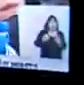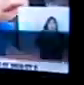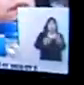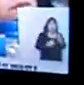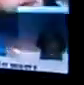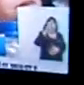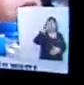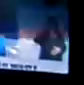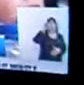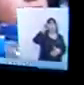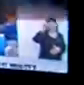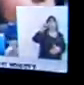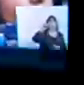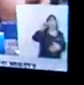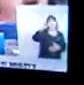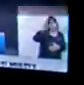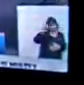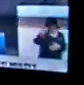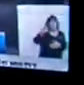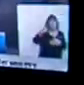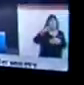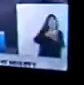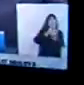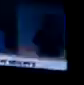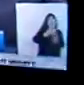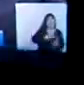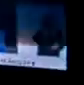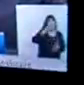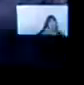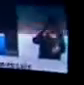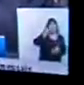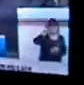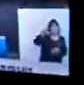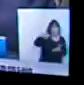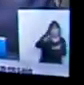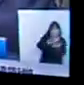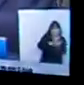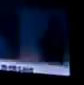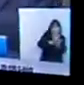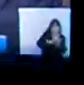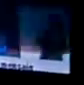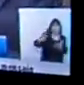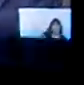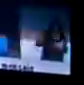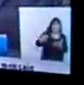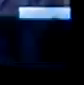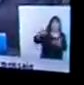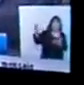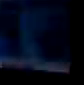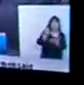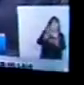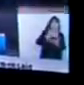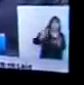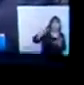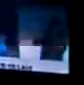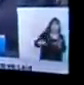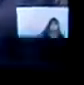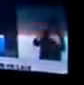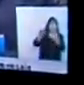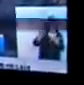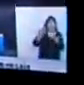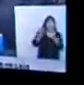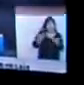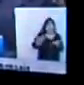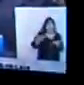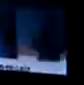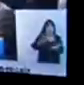de Tierras Fiscales en la órbita del Ministerio de Tierra, Ambiente y Recursos Naturales, que nos permitirá